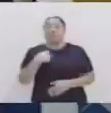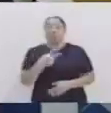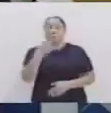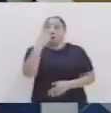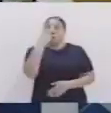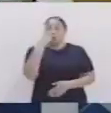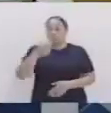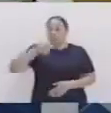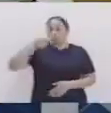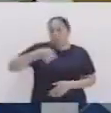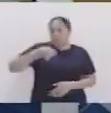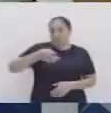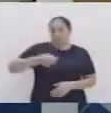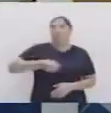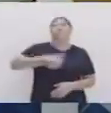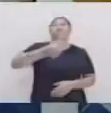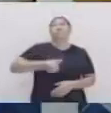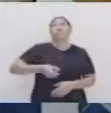monedas al aire